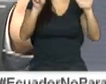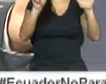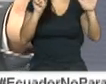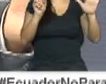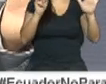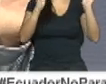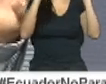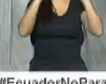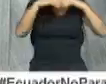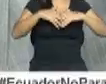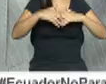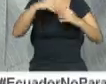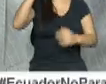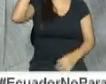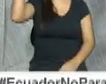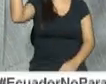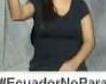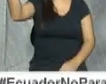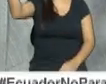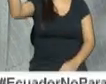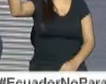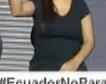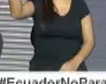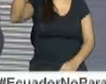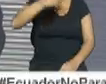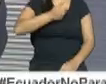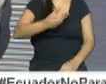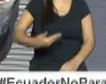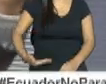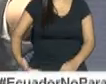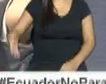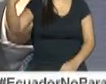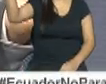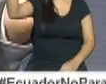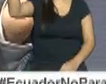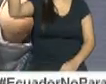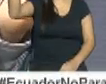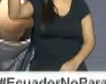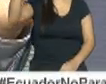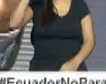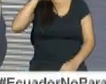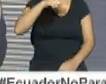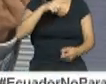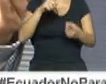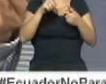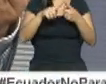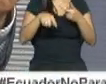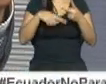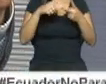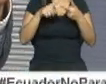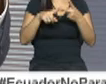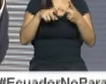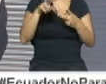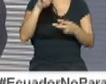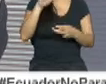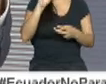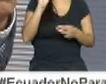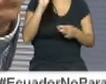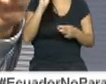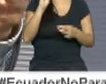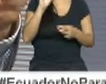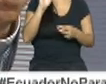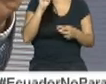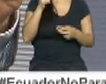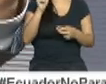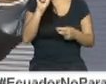derrocamiento de Velasco Ibarra, cuando asume Rodríguez Lara, cuando luego asume el Consejo Superior de Gobierno con el triunvirato. ¿Qué significó para